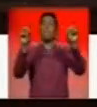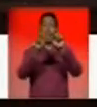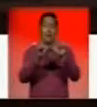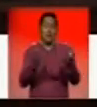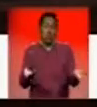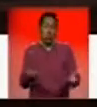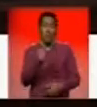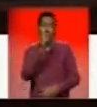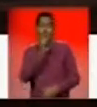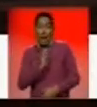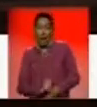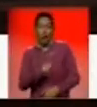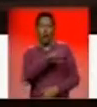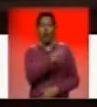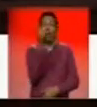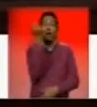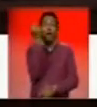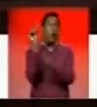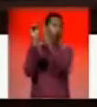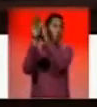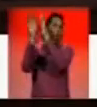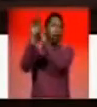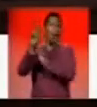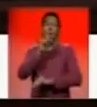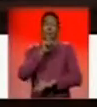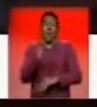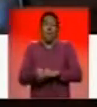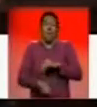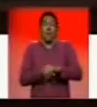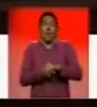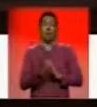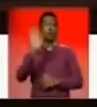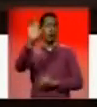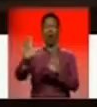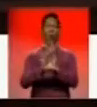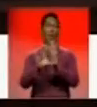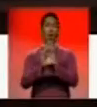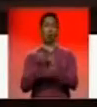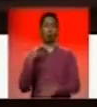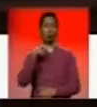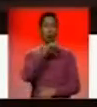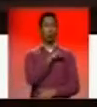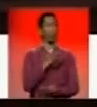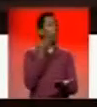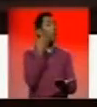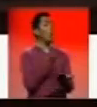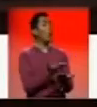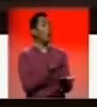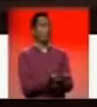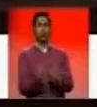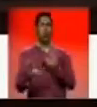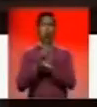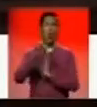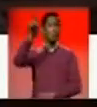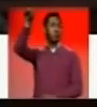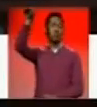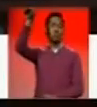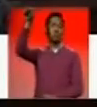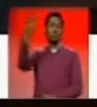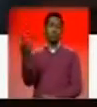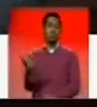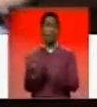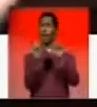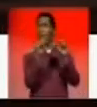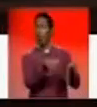del sector privado, sin que tratemos de cuestionar en concepto al sector privado. Esto no es tanto un cuestionamiento al sector privado, es un cuestionamiento